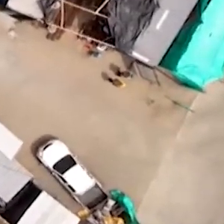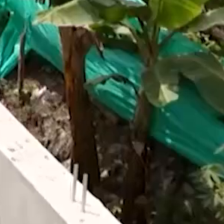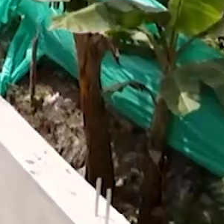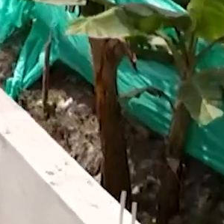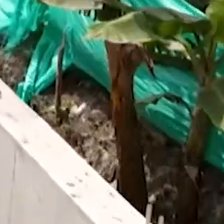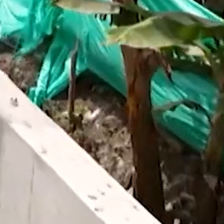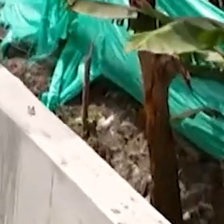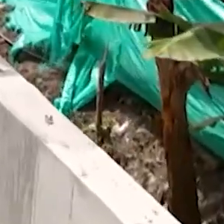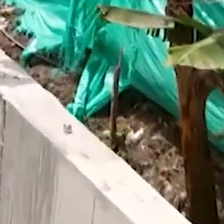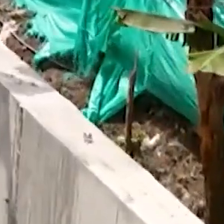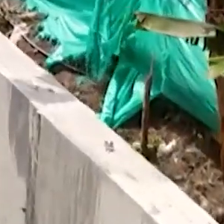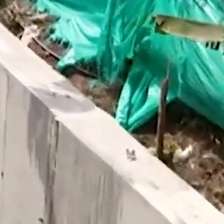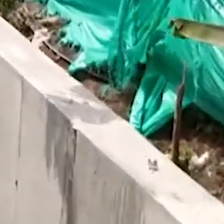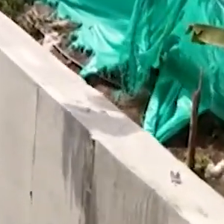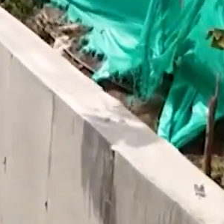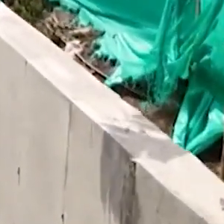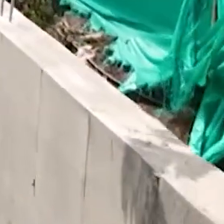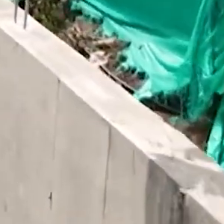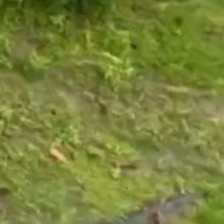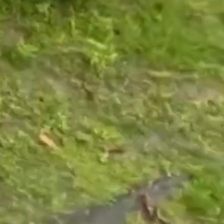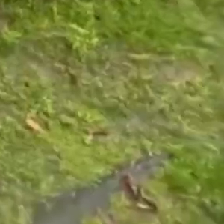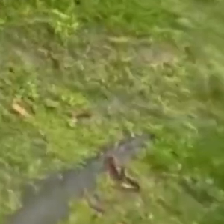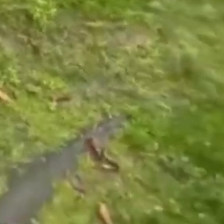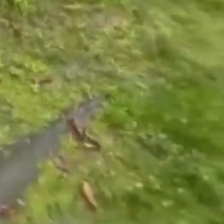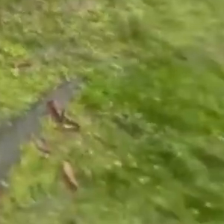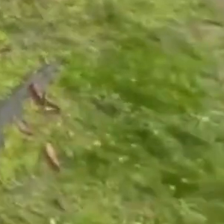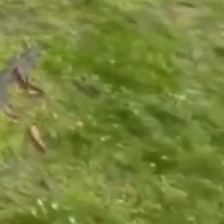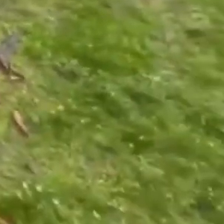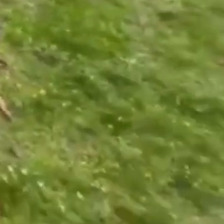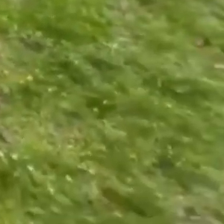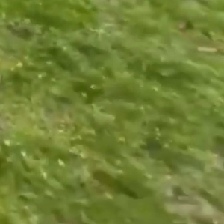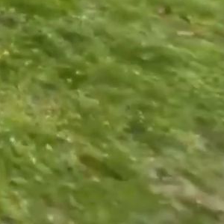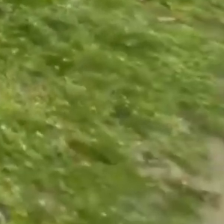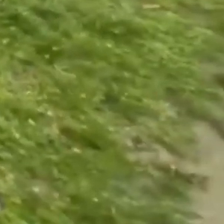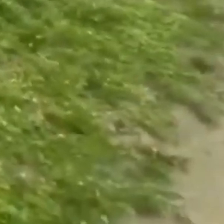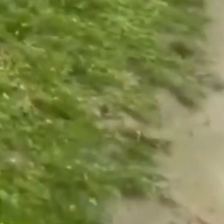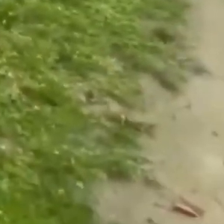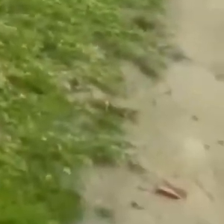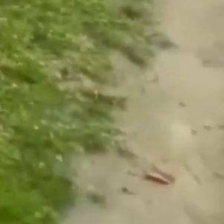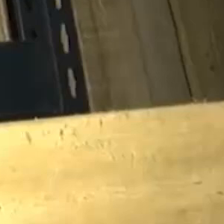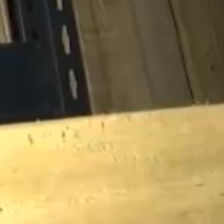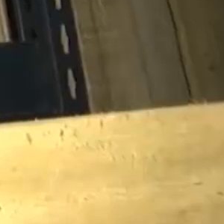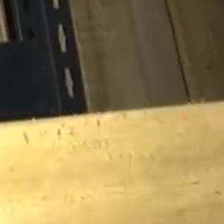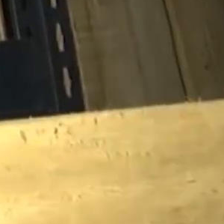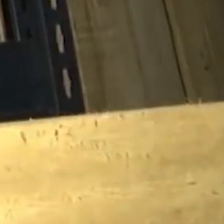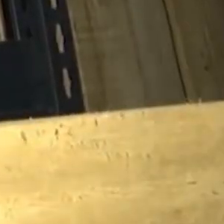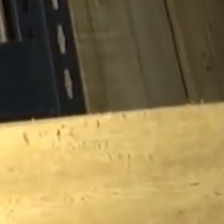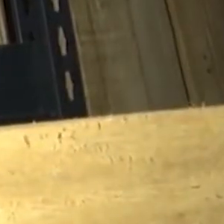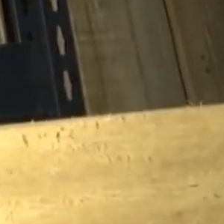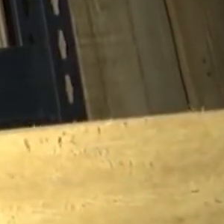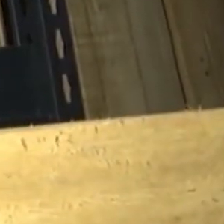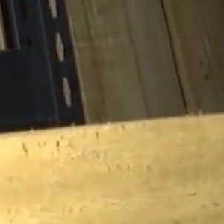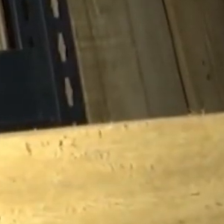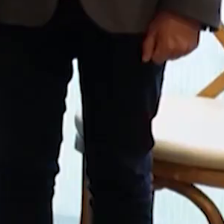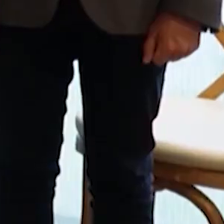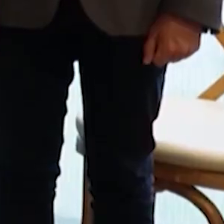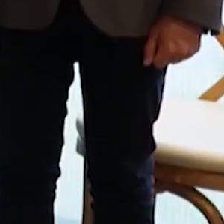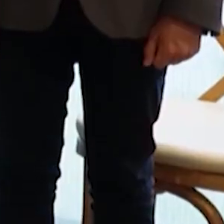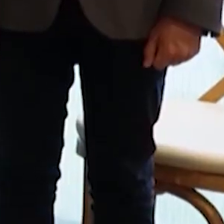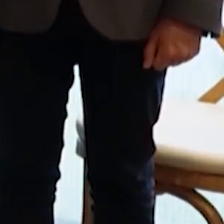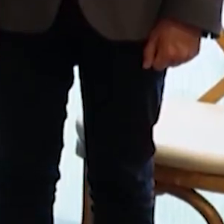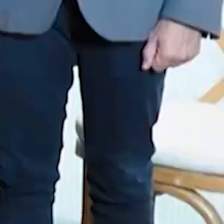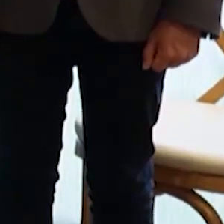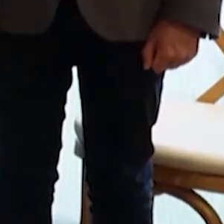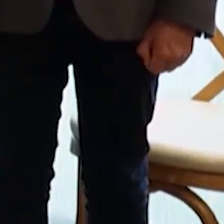de infraestructura para mitigación y atención de desastres. No se implementarían 1.317 fuentes no convencionales de energía. No